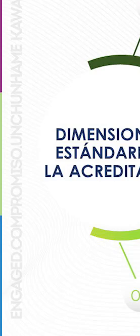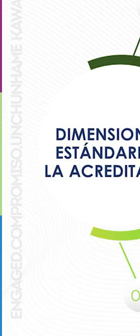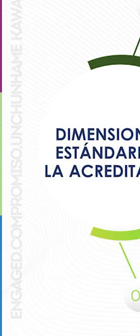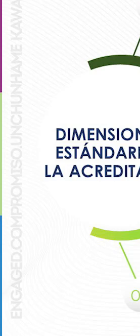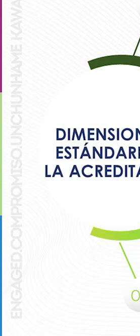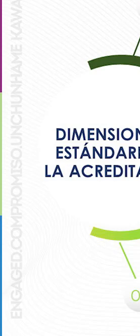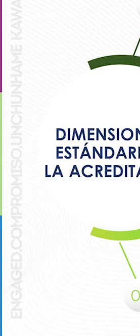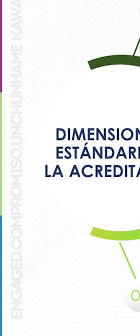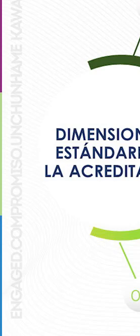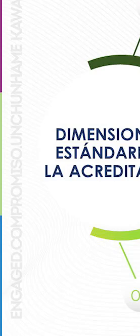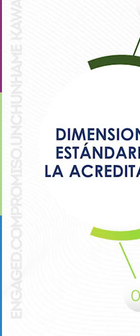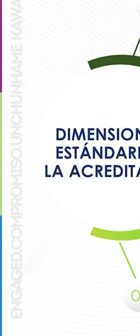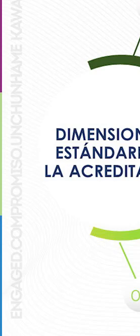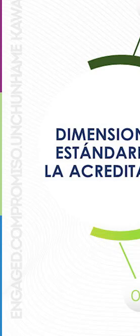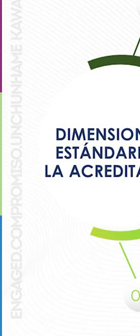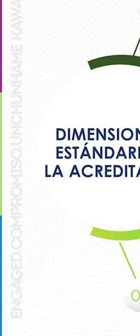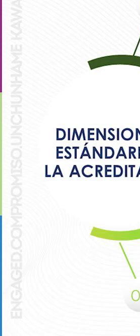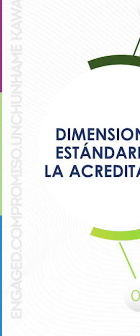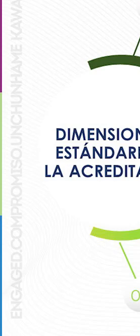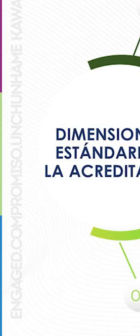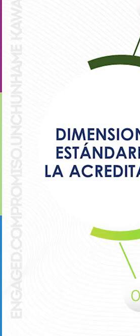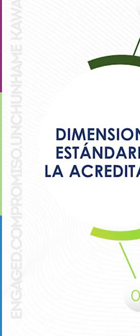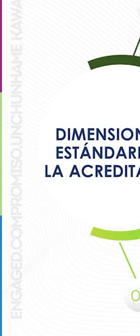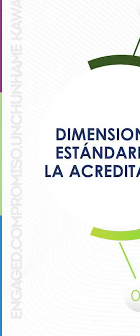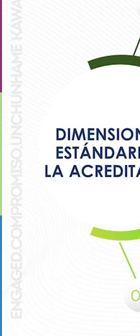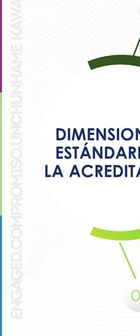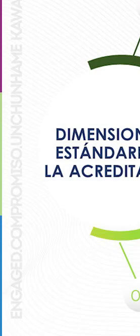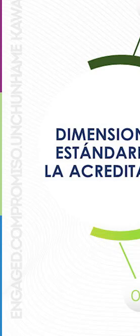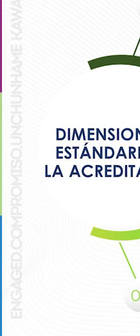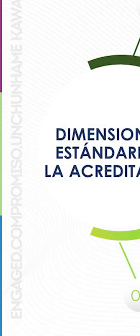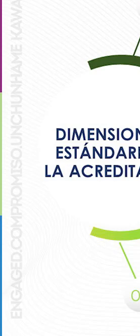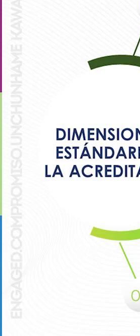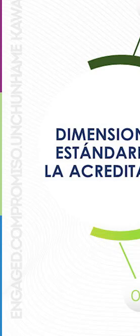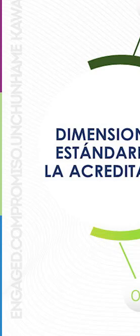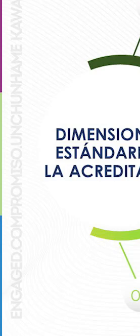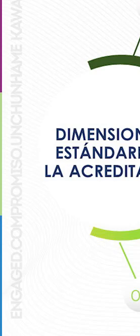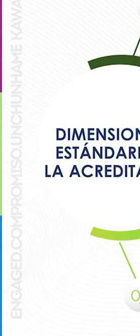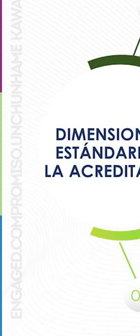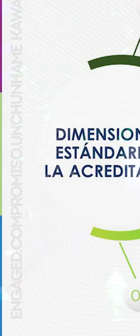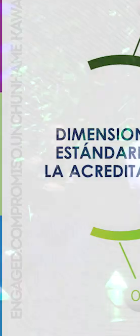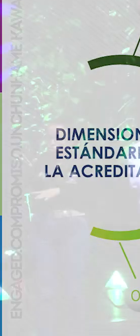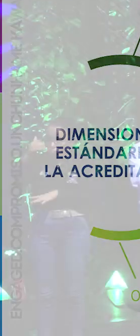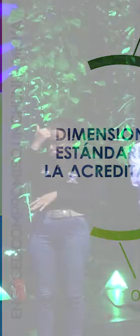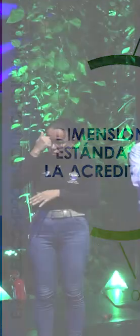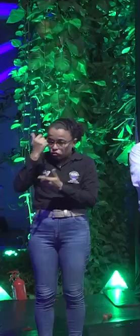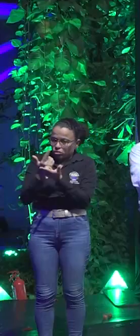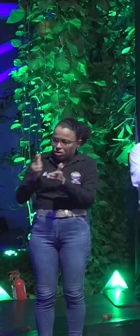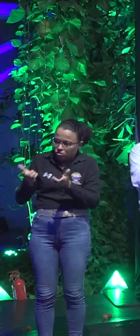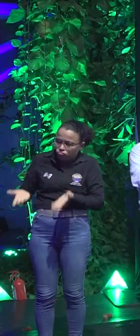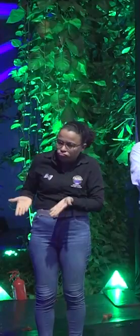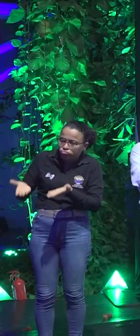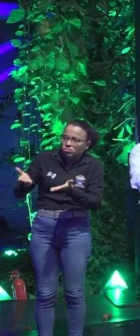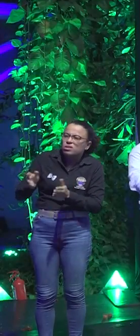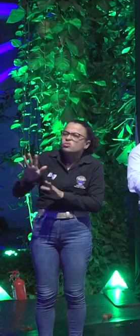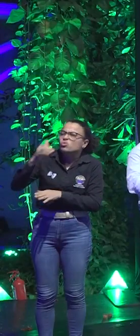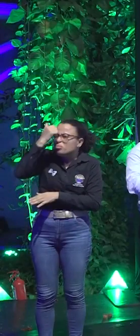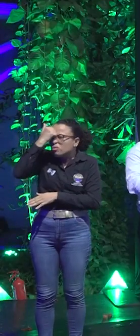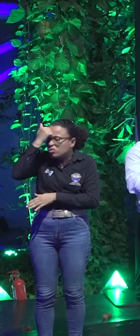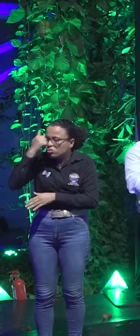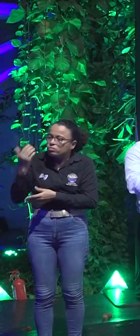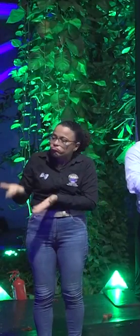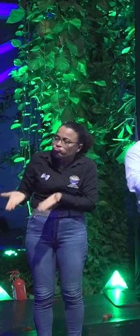terceros. Educación, investigación y hay que decir, solamente fue soltar a los profesores y profesoras a contar lo que